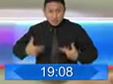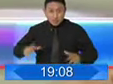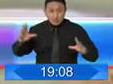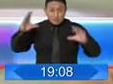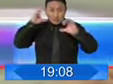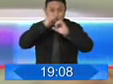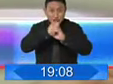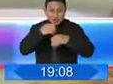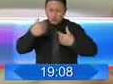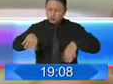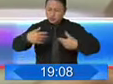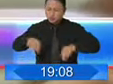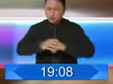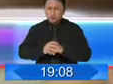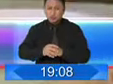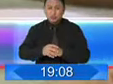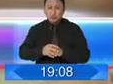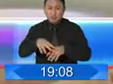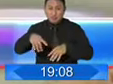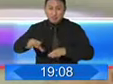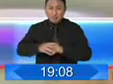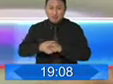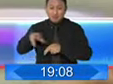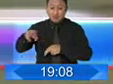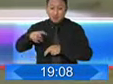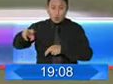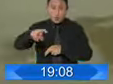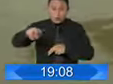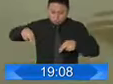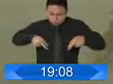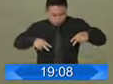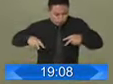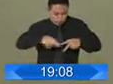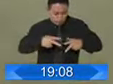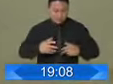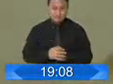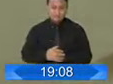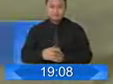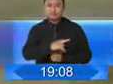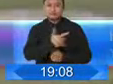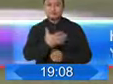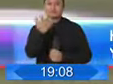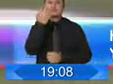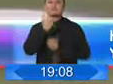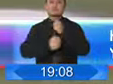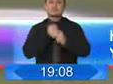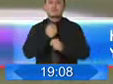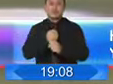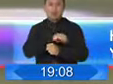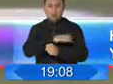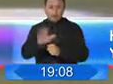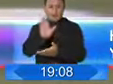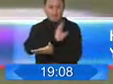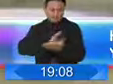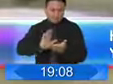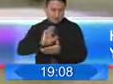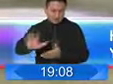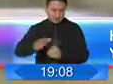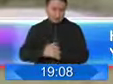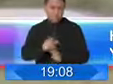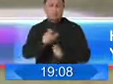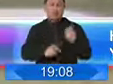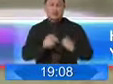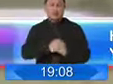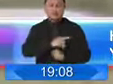que meterse por el agua, las culebras le pasan uno por el cuerpo. El asentamiento tendría más de 15 años, según los moradores, que indican que en